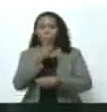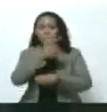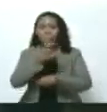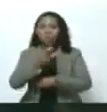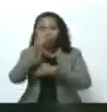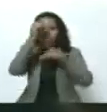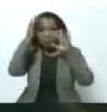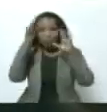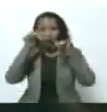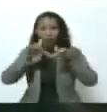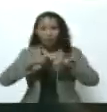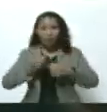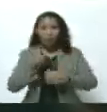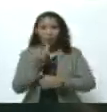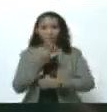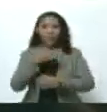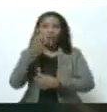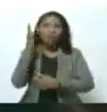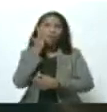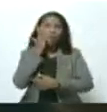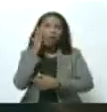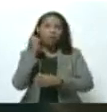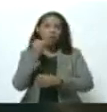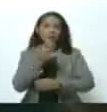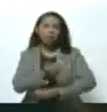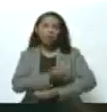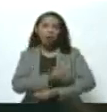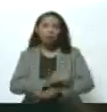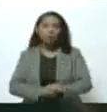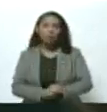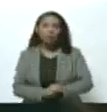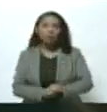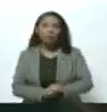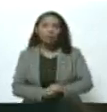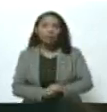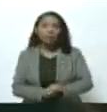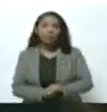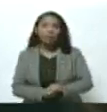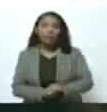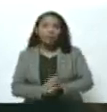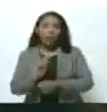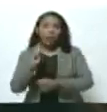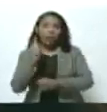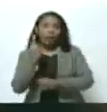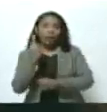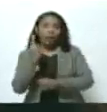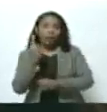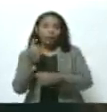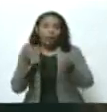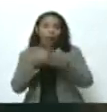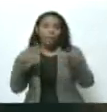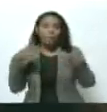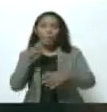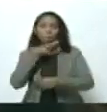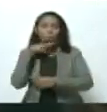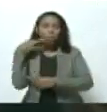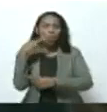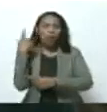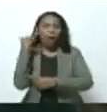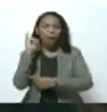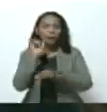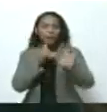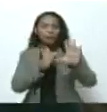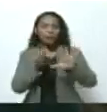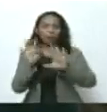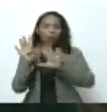atendemos acá? ¿Cuántas madres? ¿Cuántas lactantes? Bueno, en el eje de Campo Rico tenemos 69